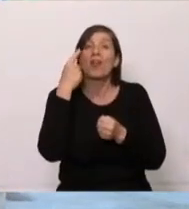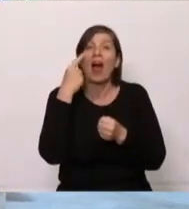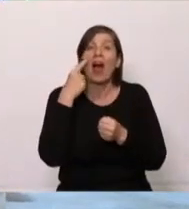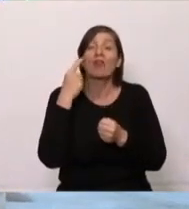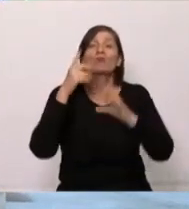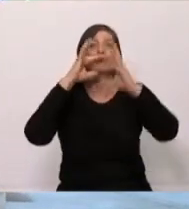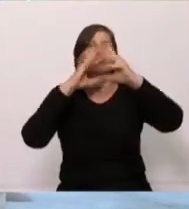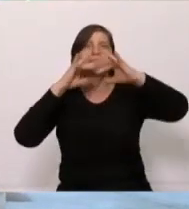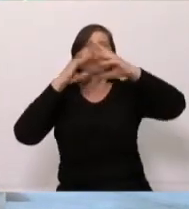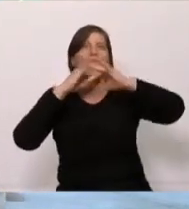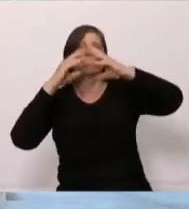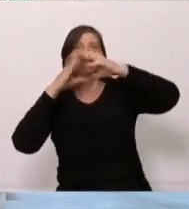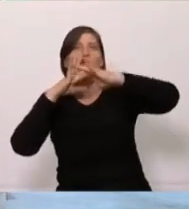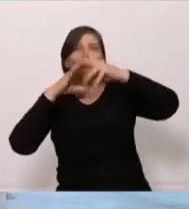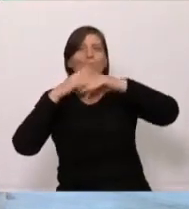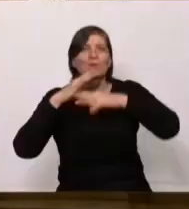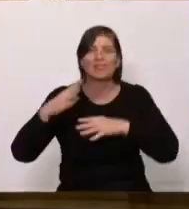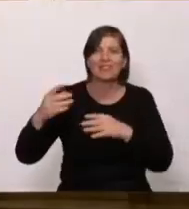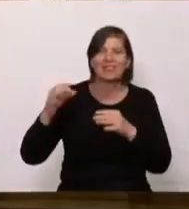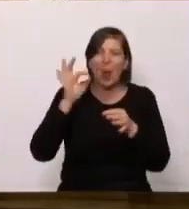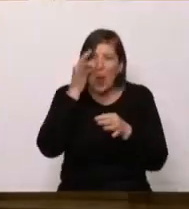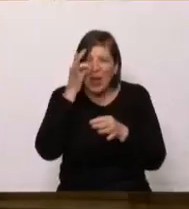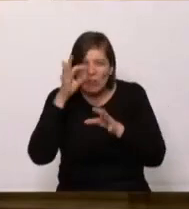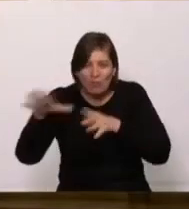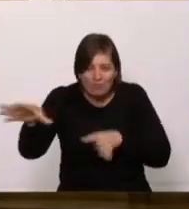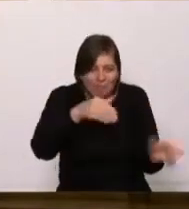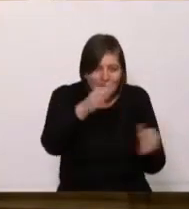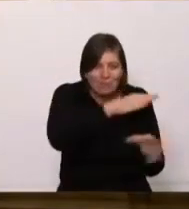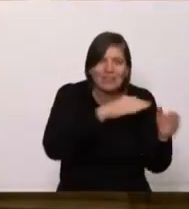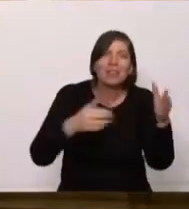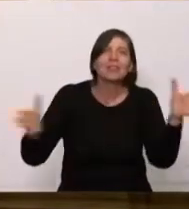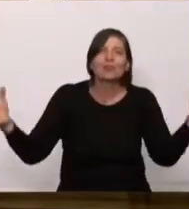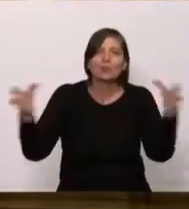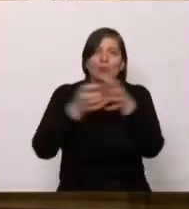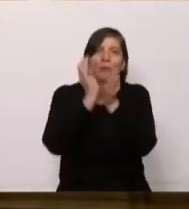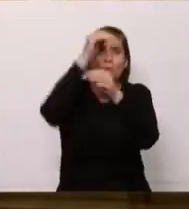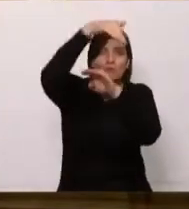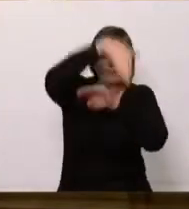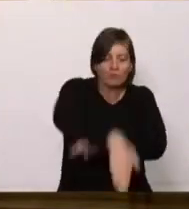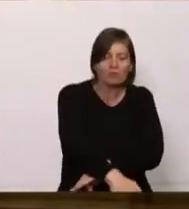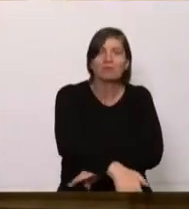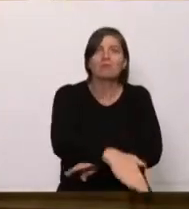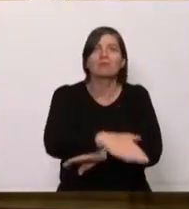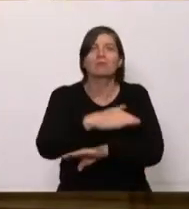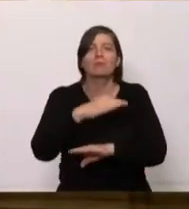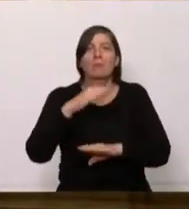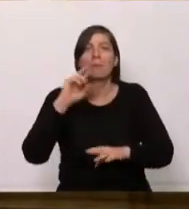el flautista de Hamelin, que nos termina llevando a todos al precipicio.